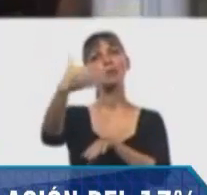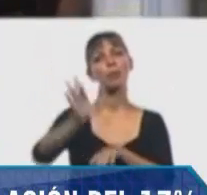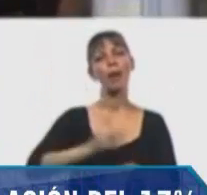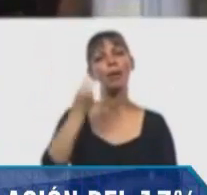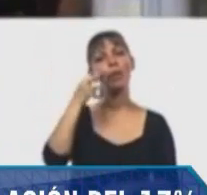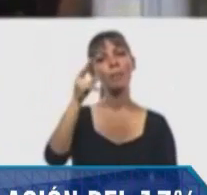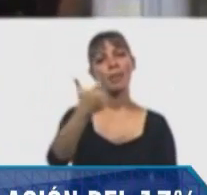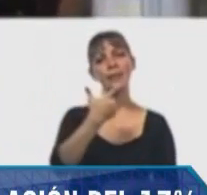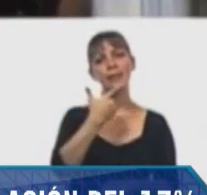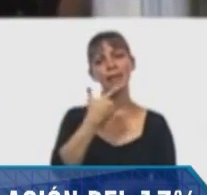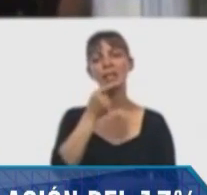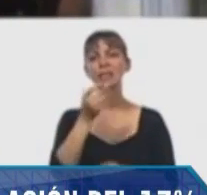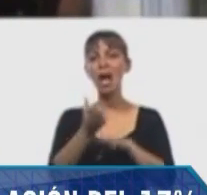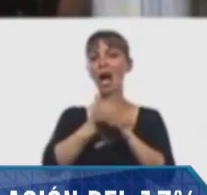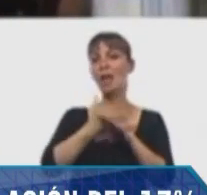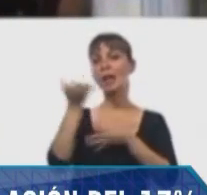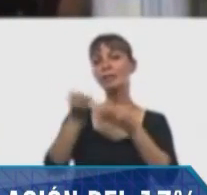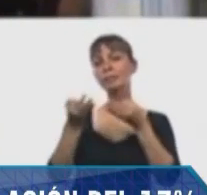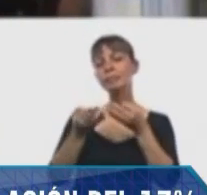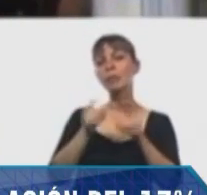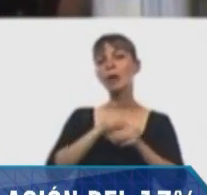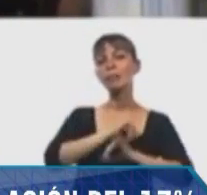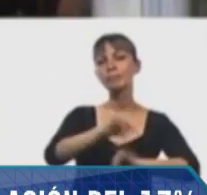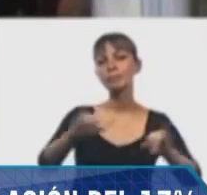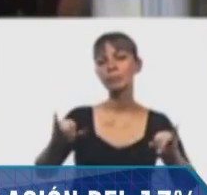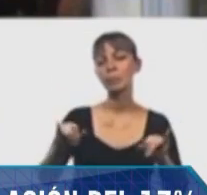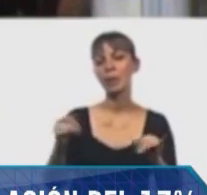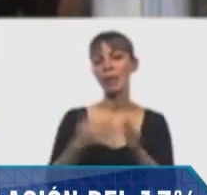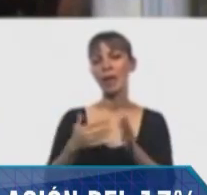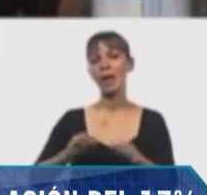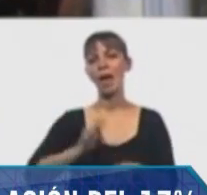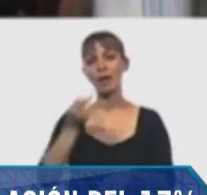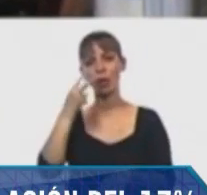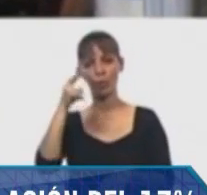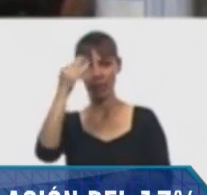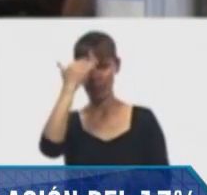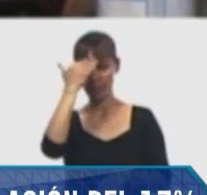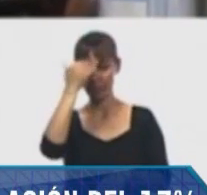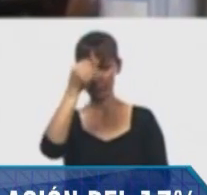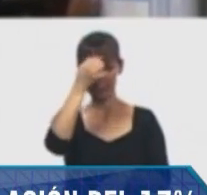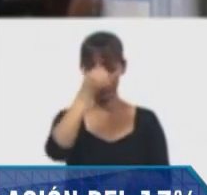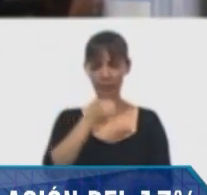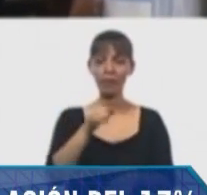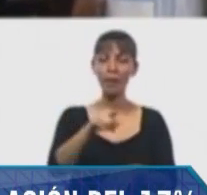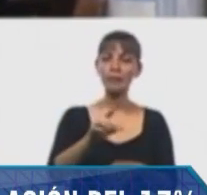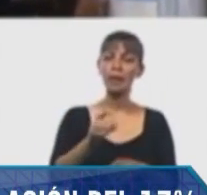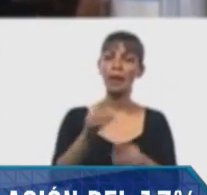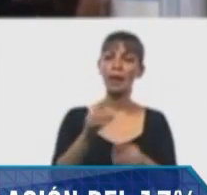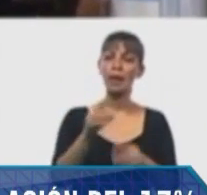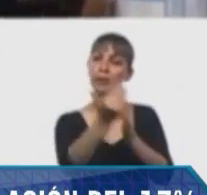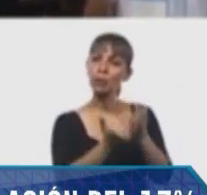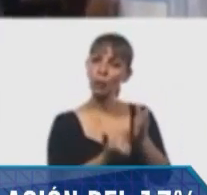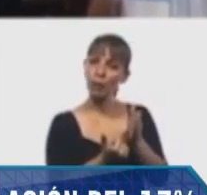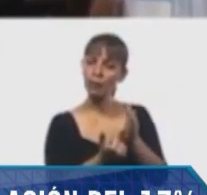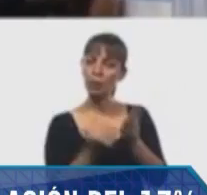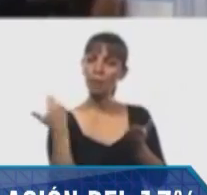lado, en contra, el presidente del bloque del Frente para la Victoria, Héctor Recalde, dijo este bloque va a votar en contra, pero algunos compañeros lo van a hacer a